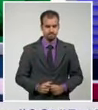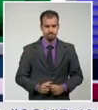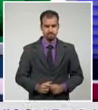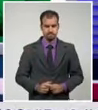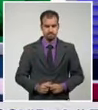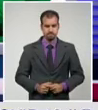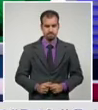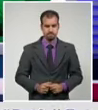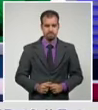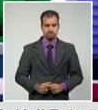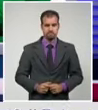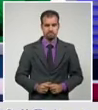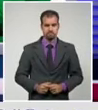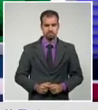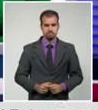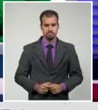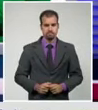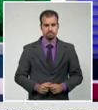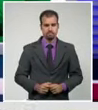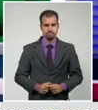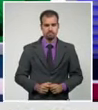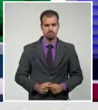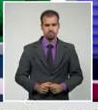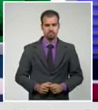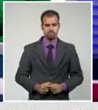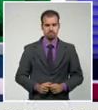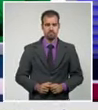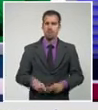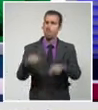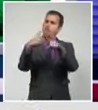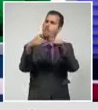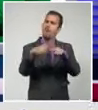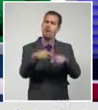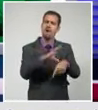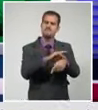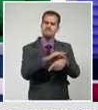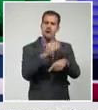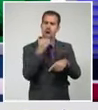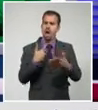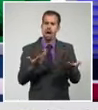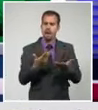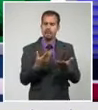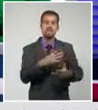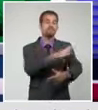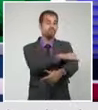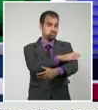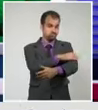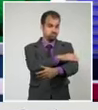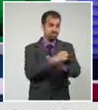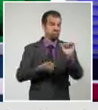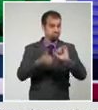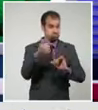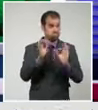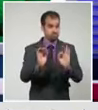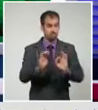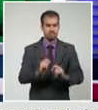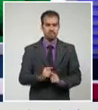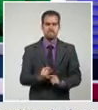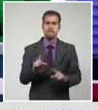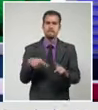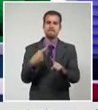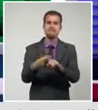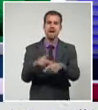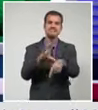anteriormente con antecedentes de padecer de hipertensión arterial y la enfermedad